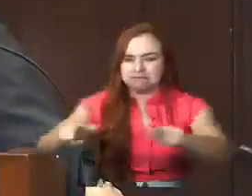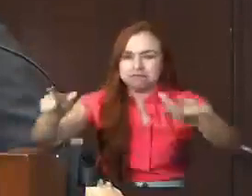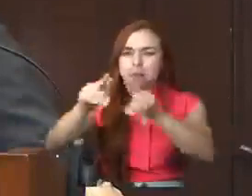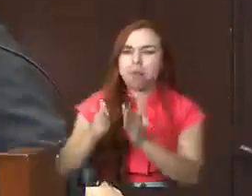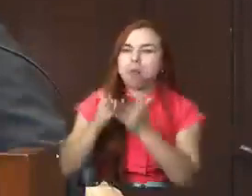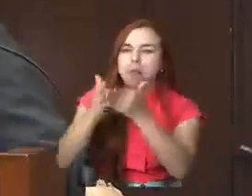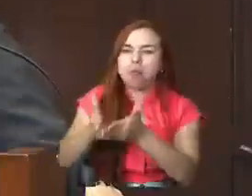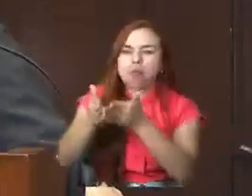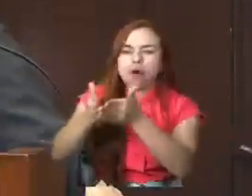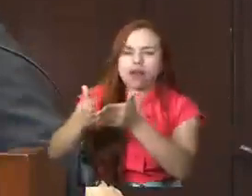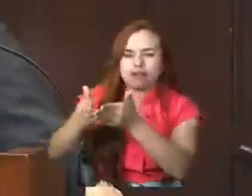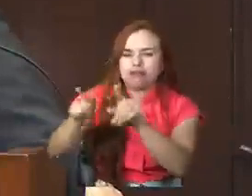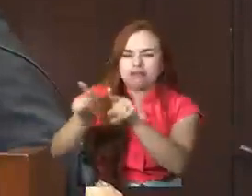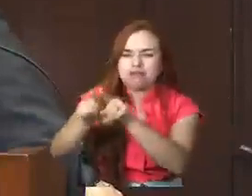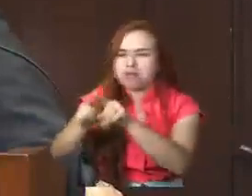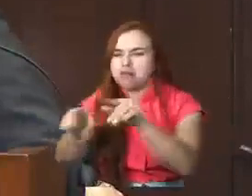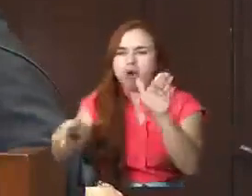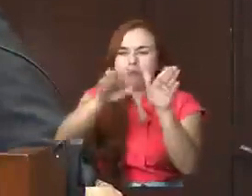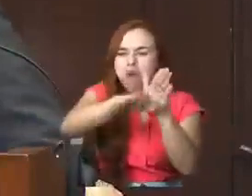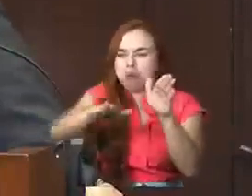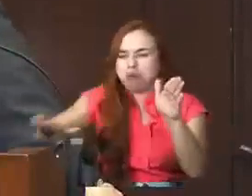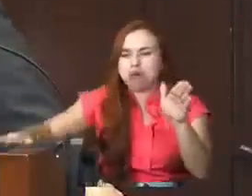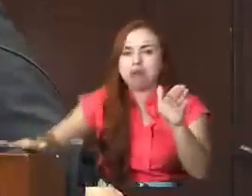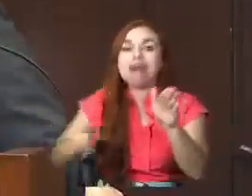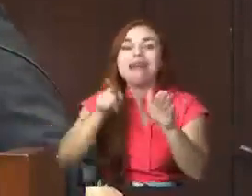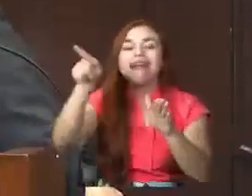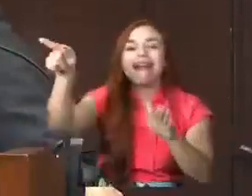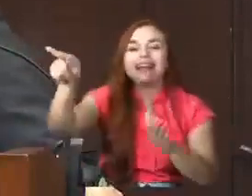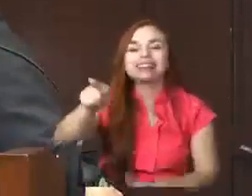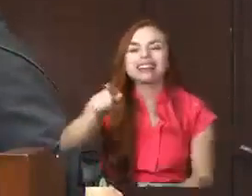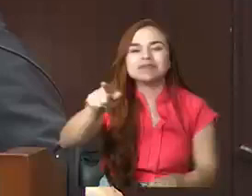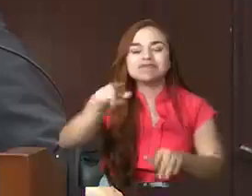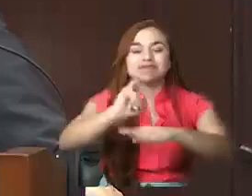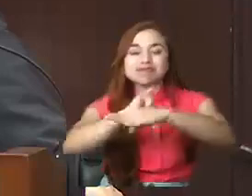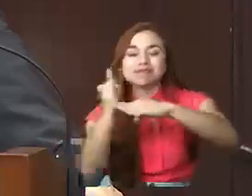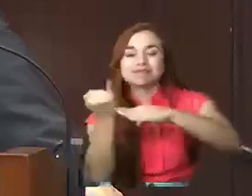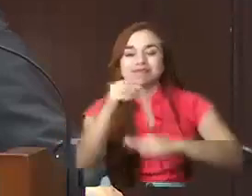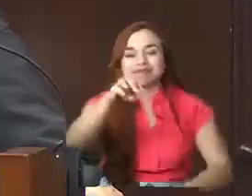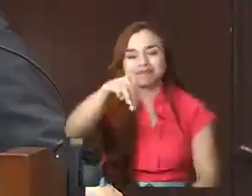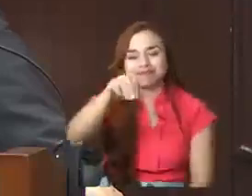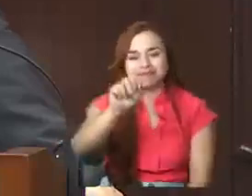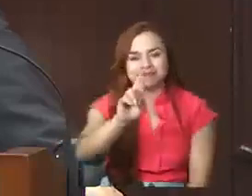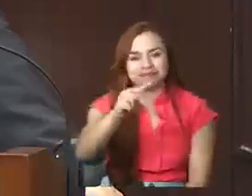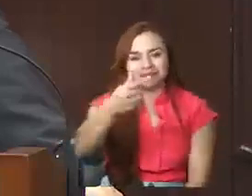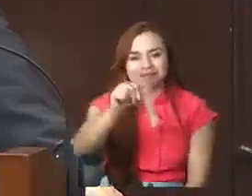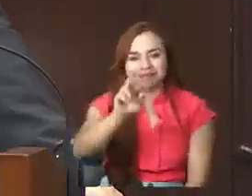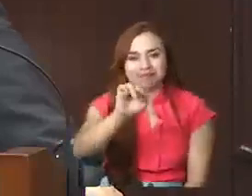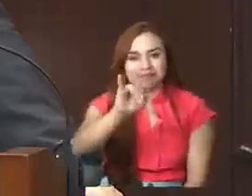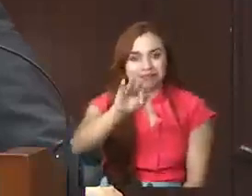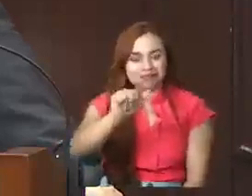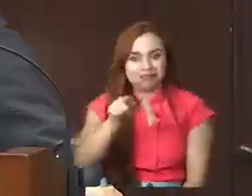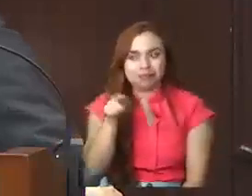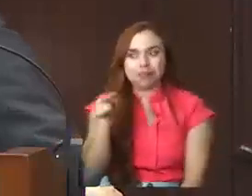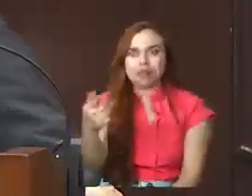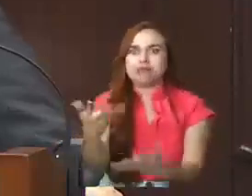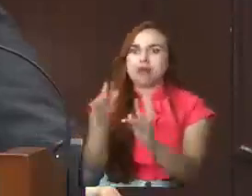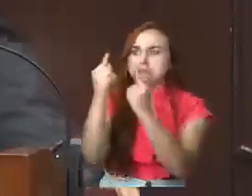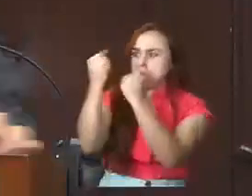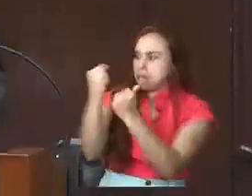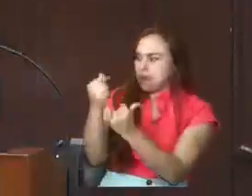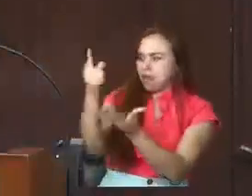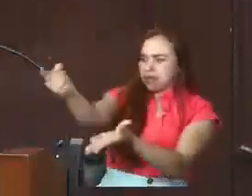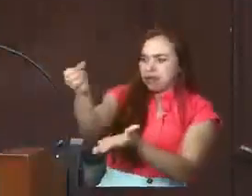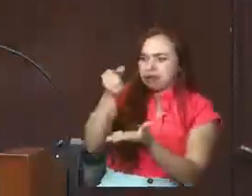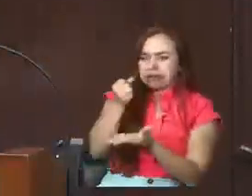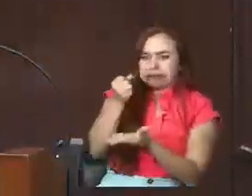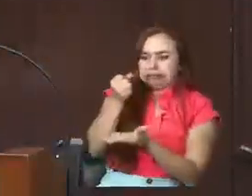próximos años de alrededor de 1.200 millones de balboa, que desarrollará el interés de una zona golpeada